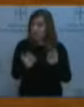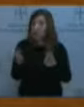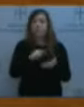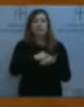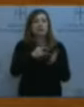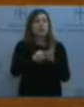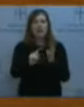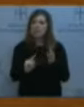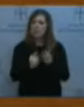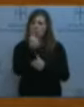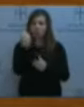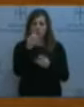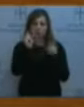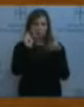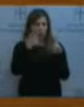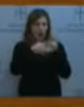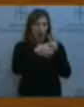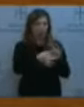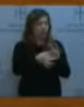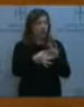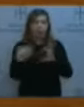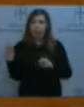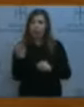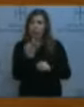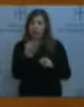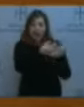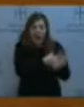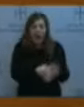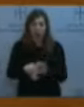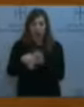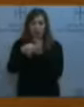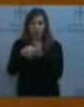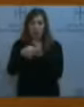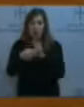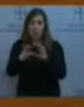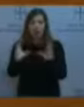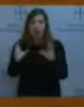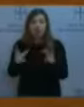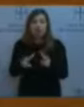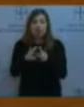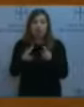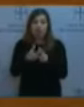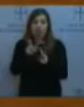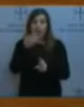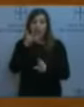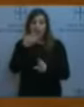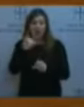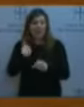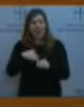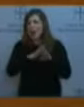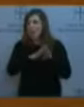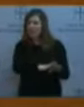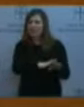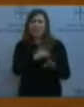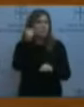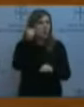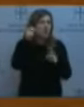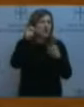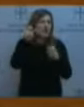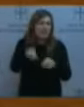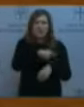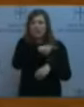de innovación en la educación. Hay que relacionarse con la sociedad digital. Más allá del debate de los móviles o no móviles, hay que